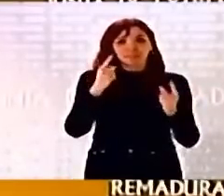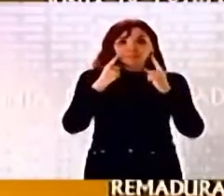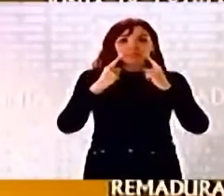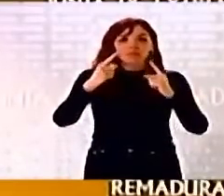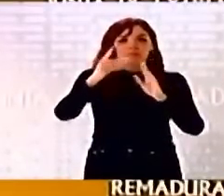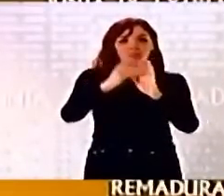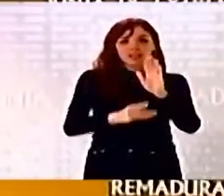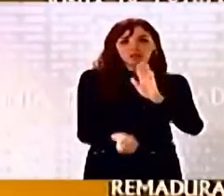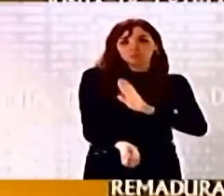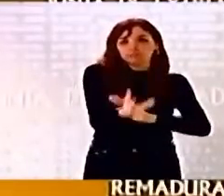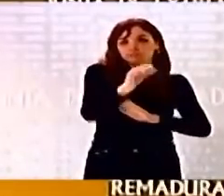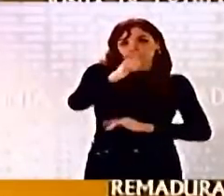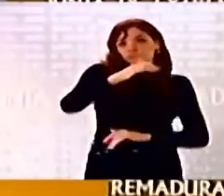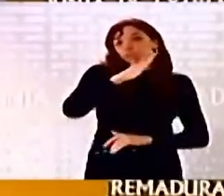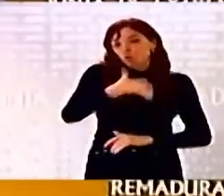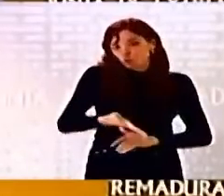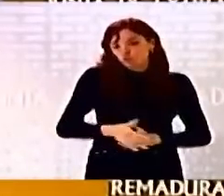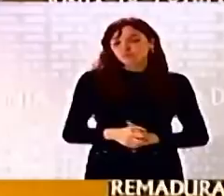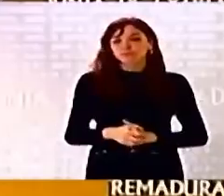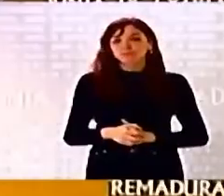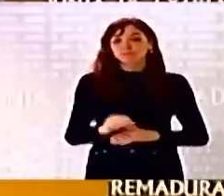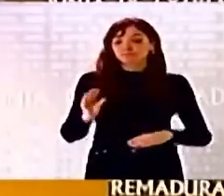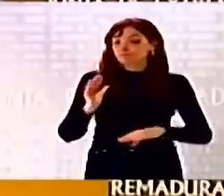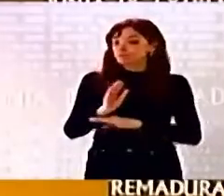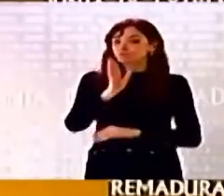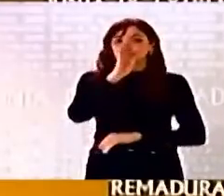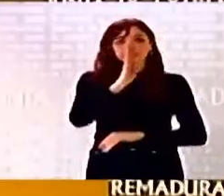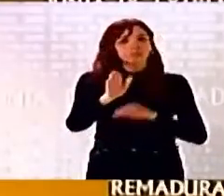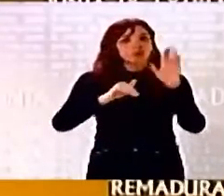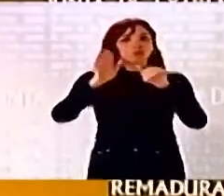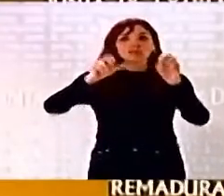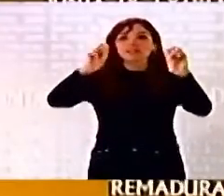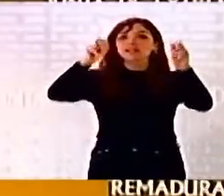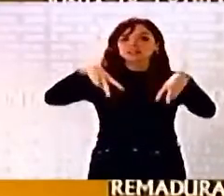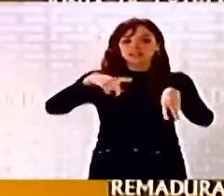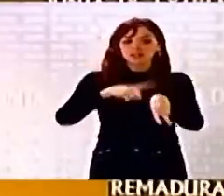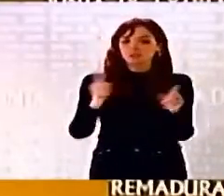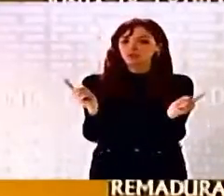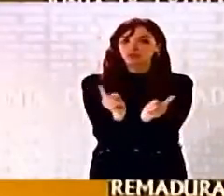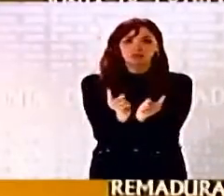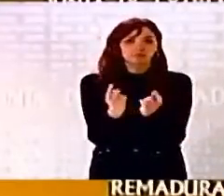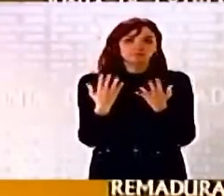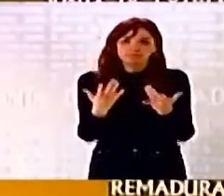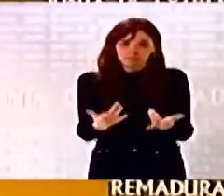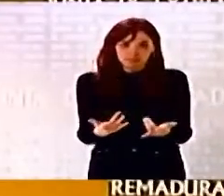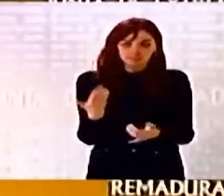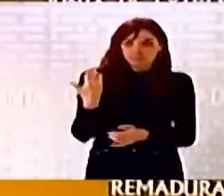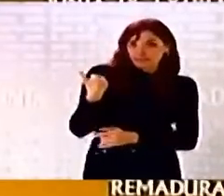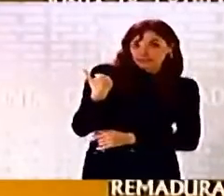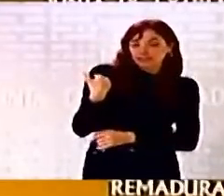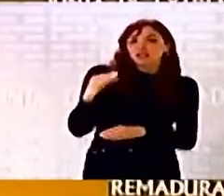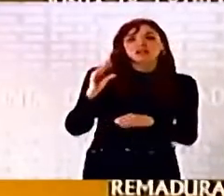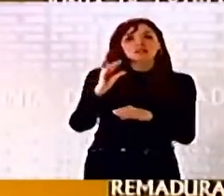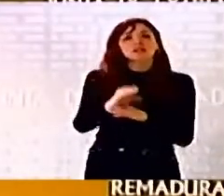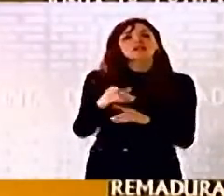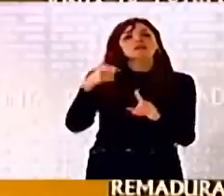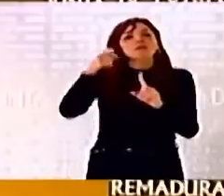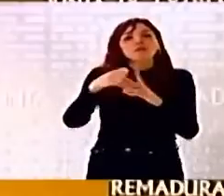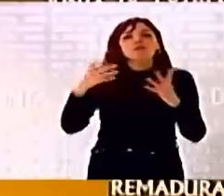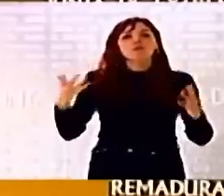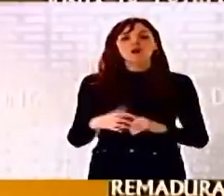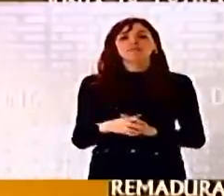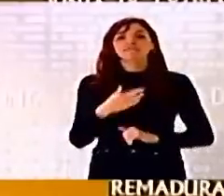decreto de ayudas directas y sin convocatoria en el menor tiempo posible. Ayudas destinadas básicamente a ese